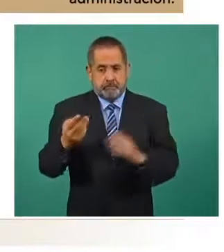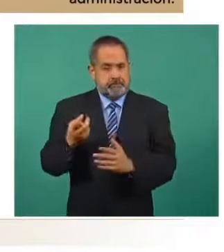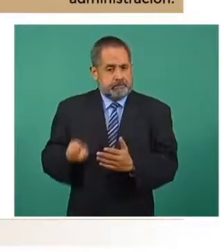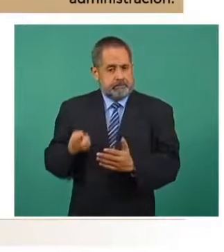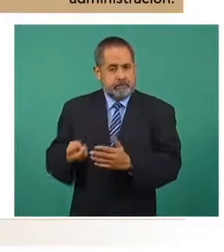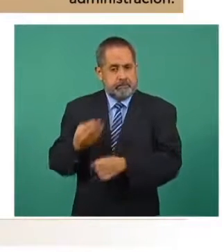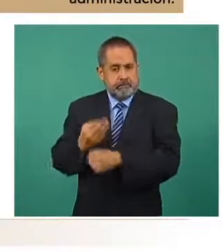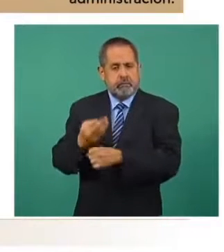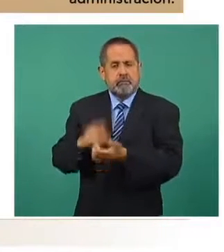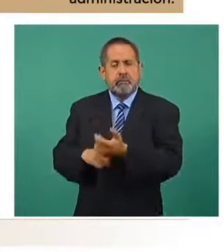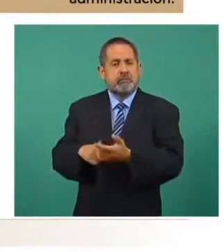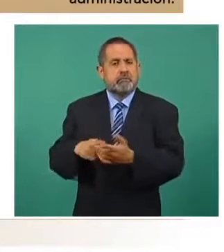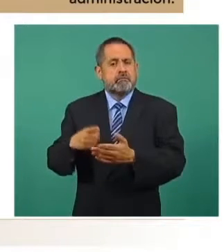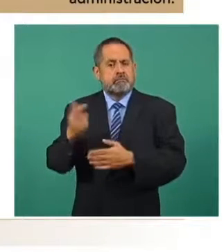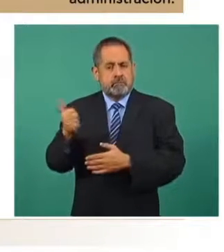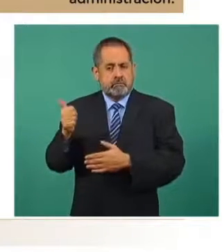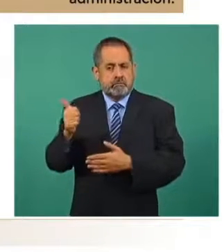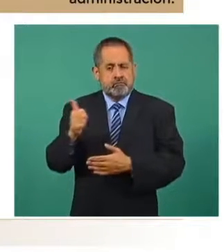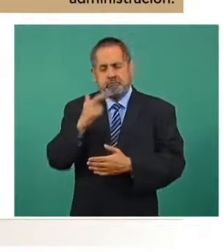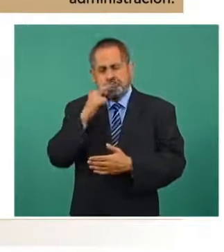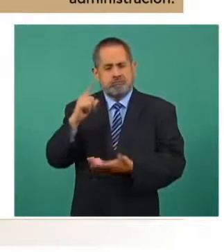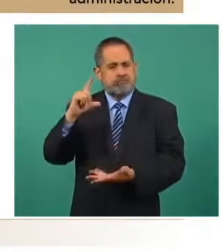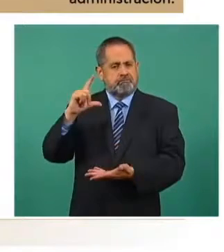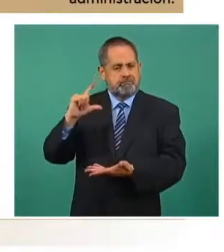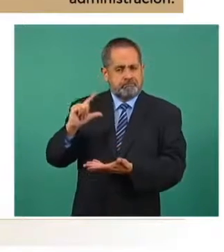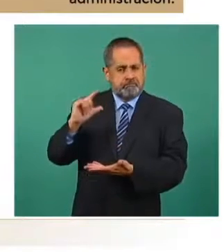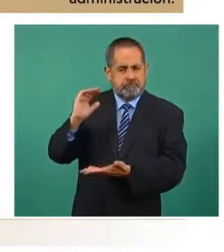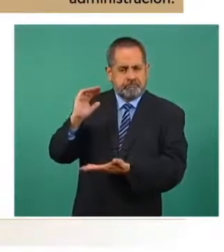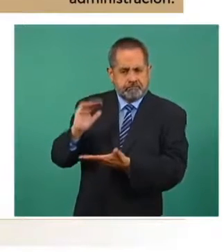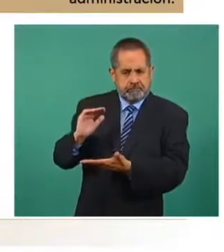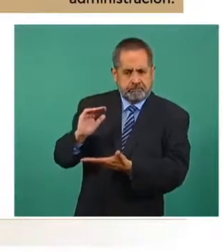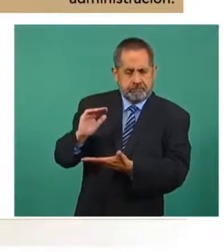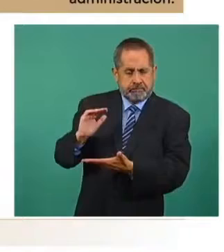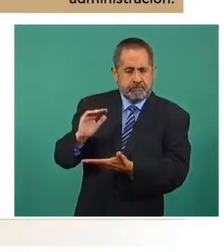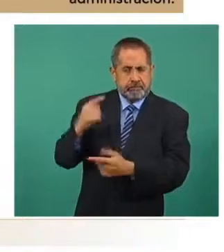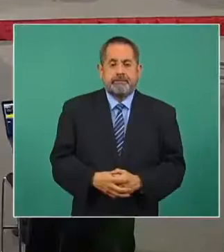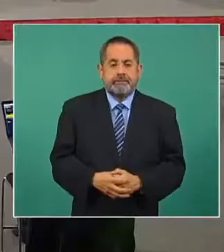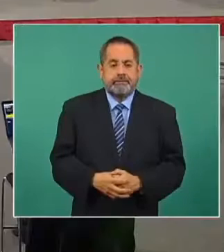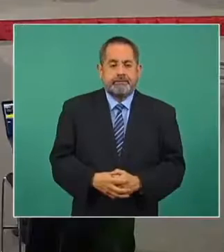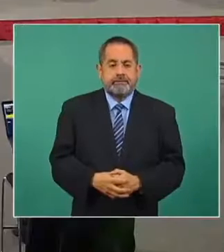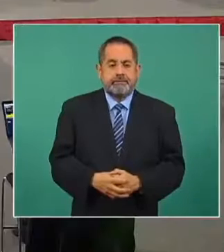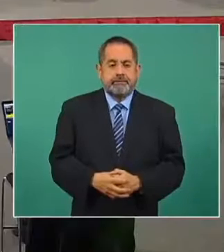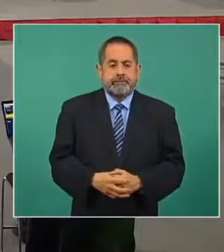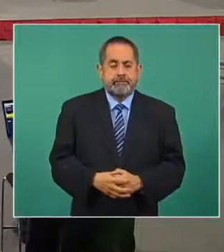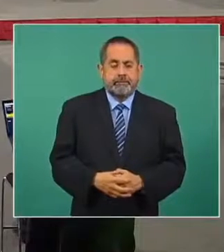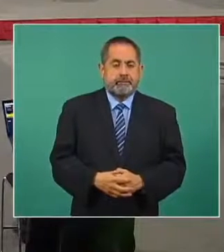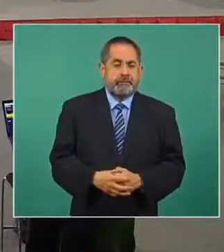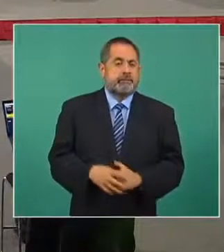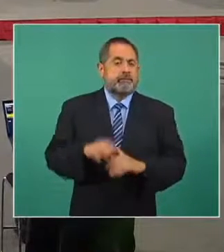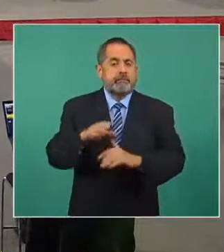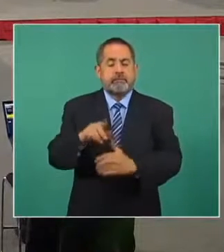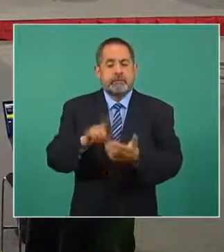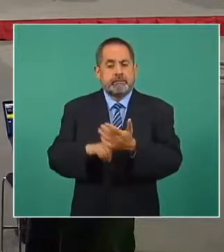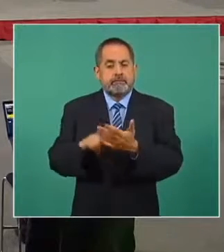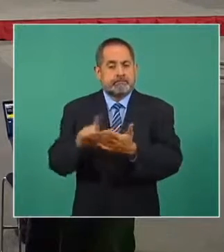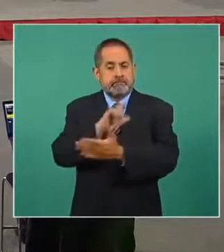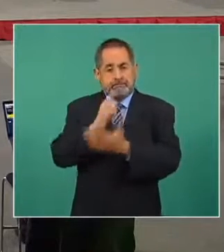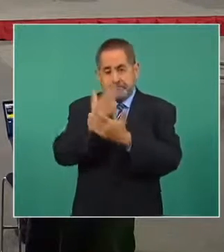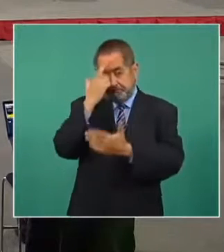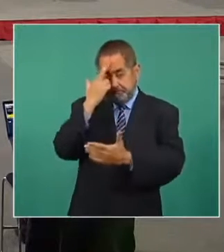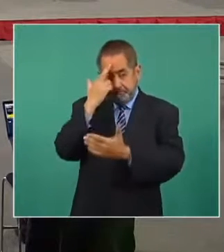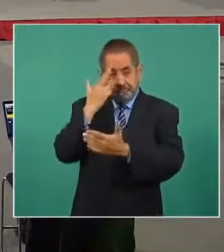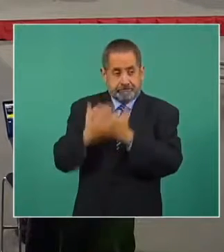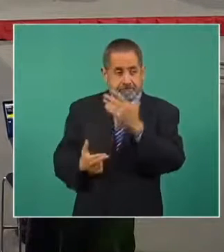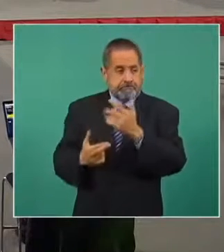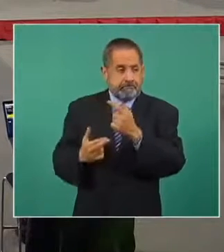mes agosto el más bajo en lo que va de la presente administración. En relación con los delitos del Fuero Común